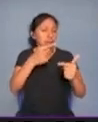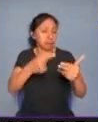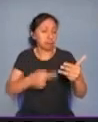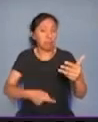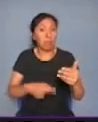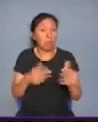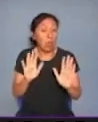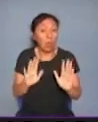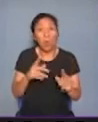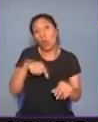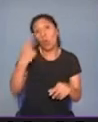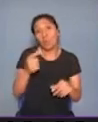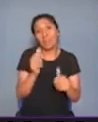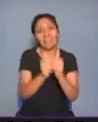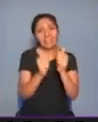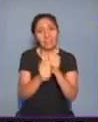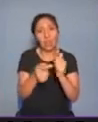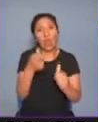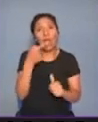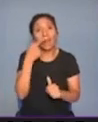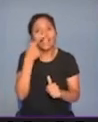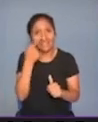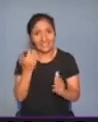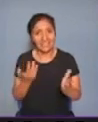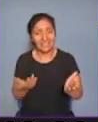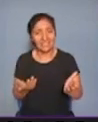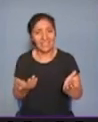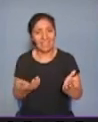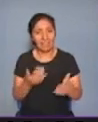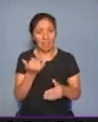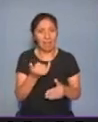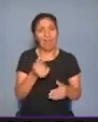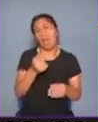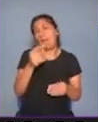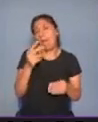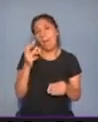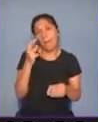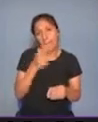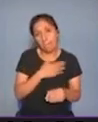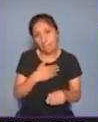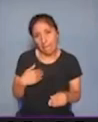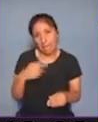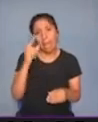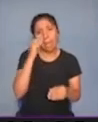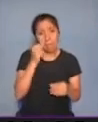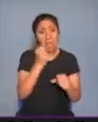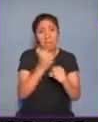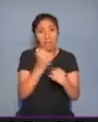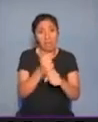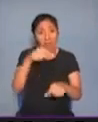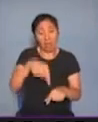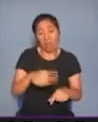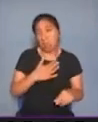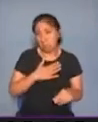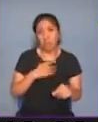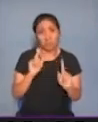historias que realmente son interesantes que tenemos mucha gente que padres e hijos trabajaron en la institución como es mi caso el